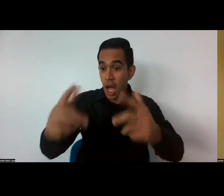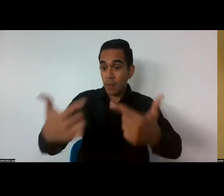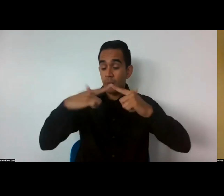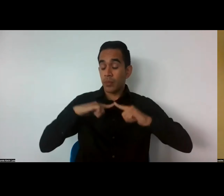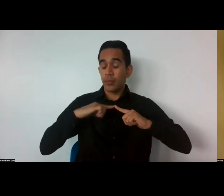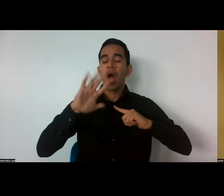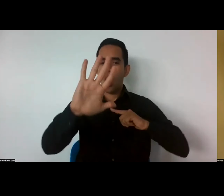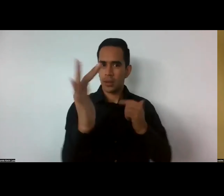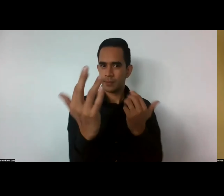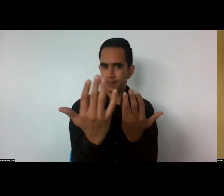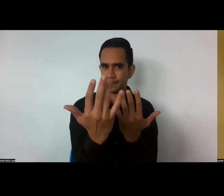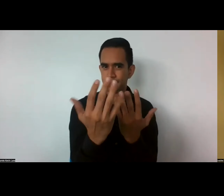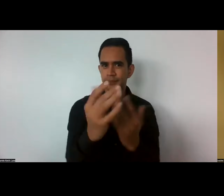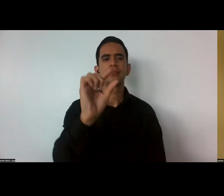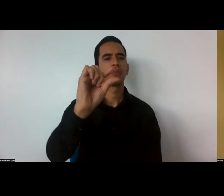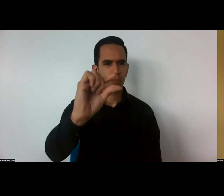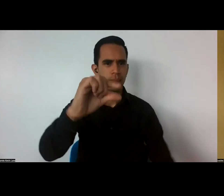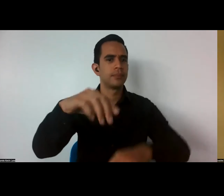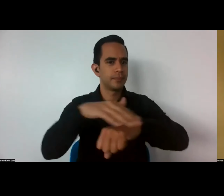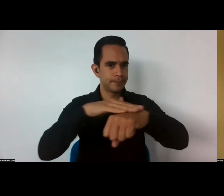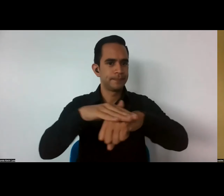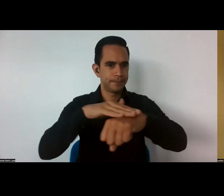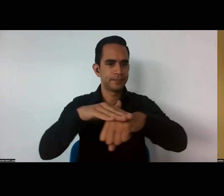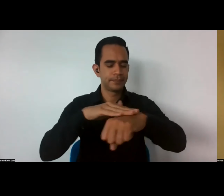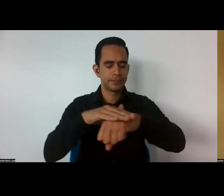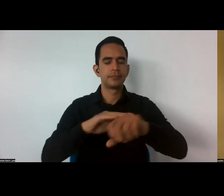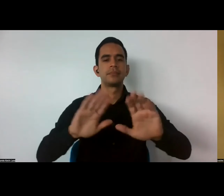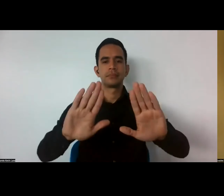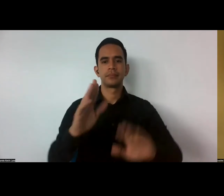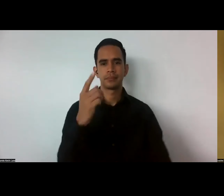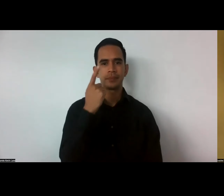un segundo. Y a ver,